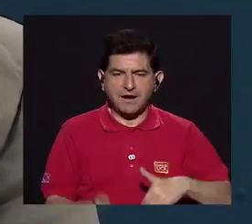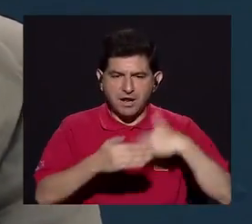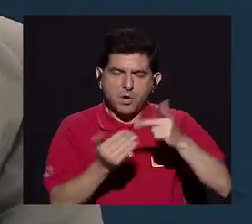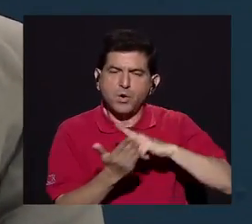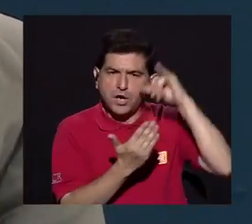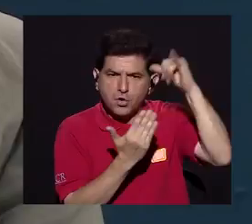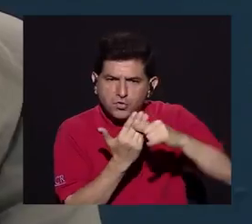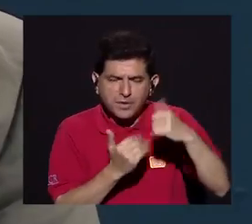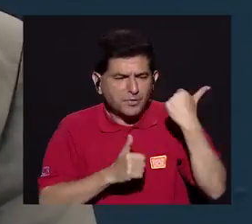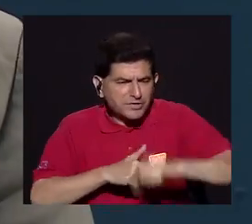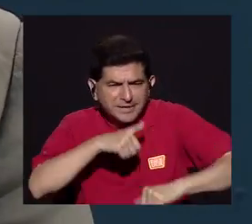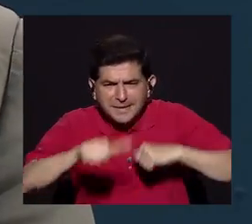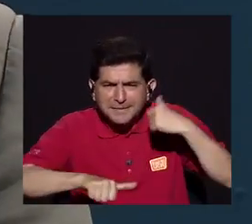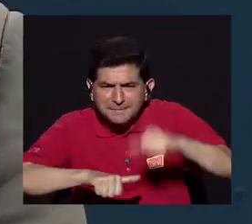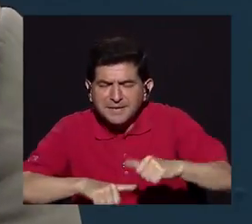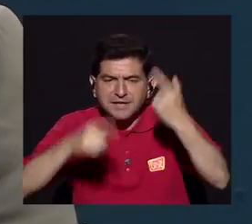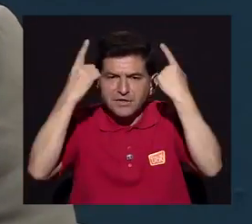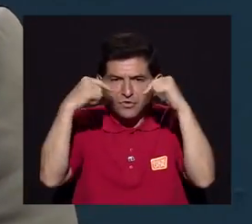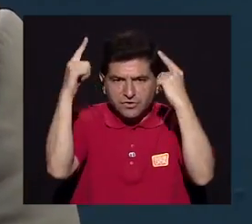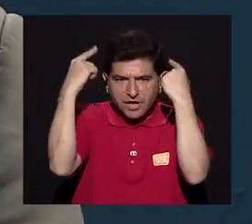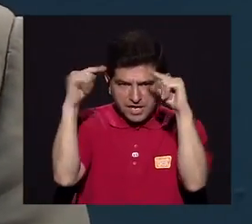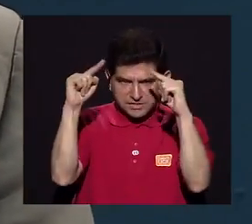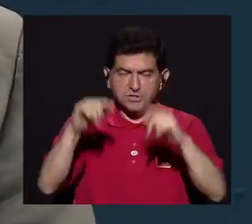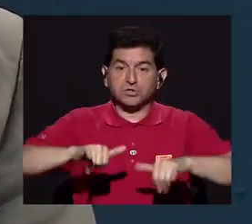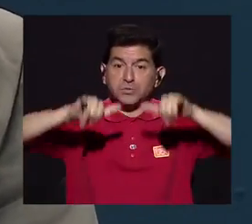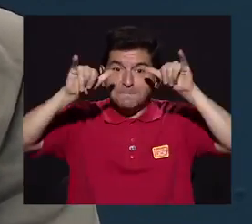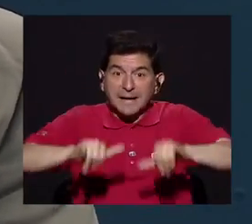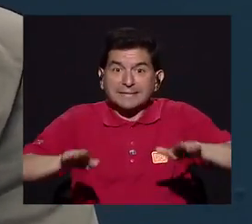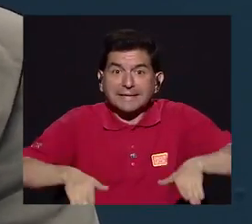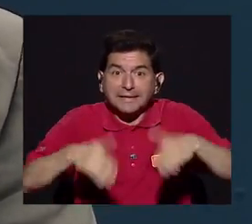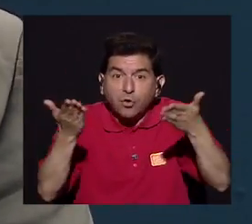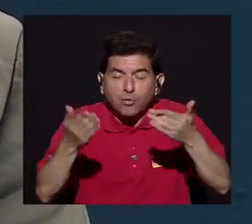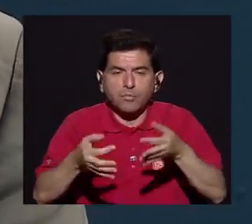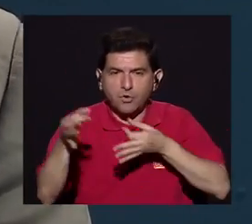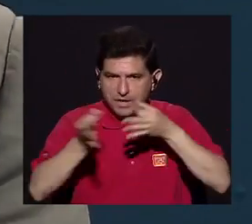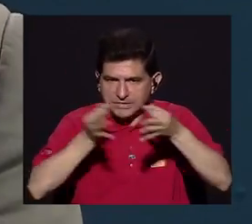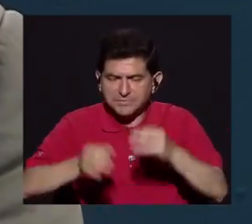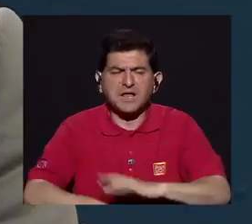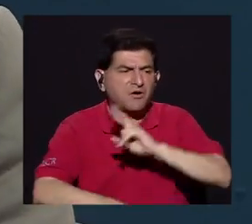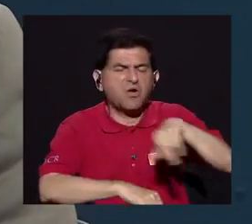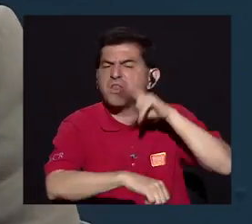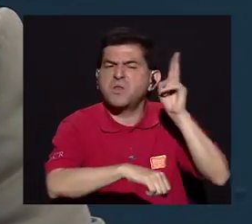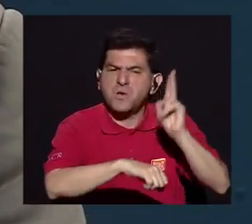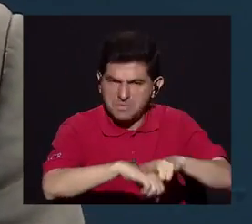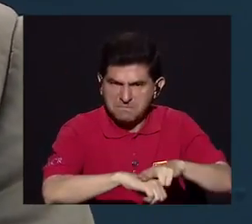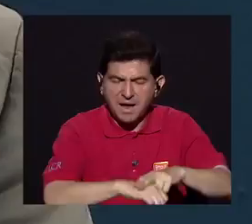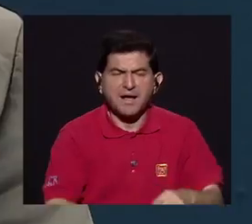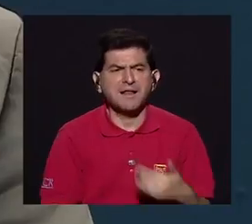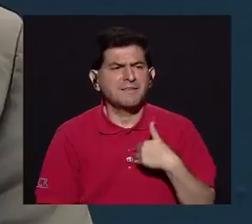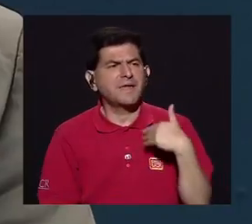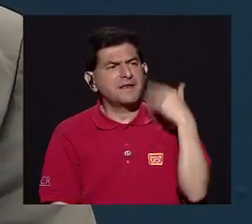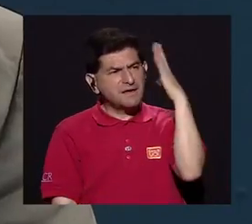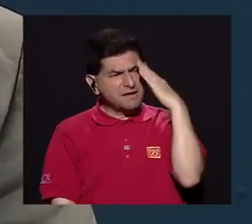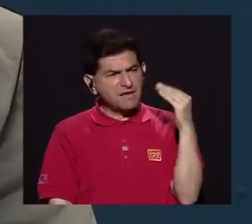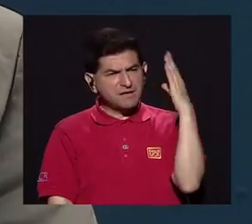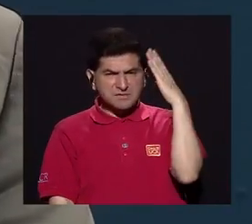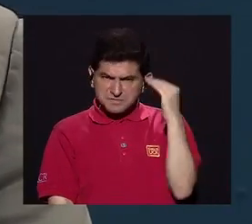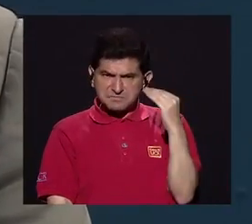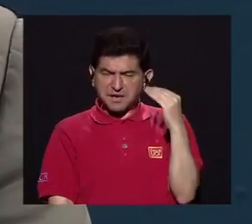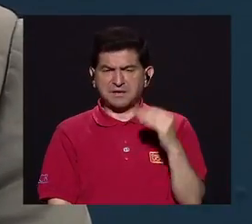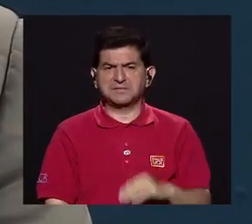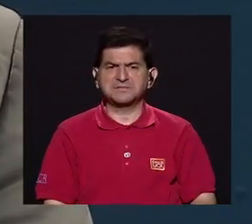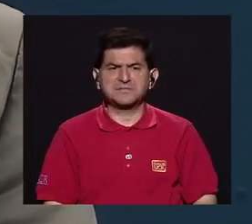de hacer un proyecto emprendedor exitoso? El hecho de mantenerlo, y le cuento porque es muy usual que tengamos